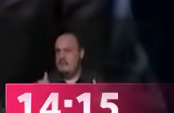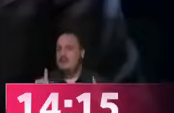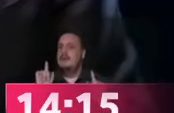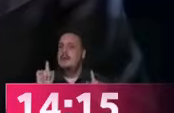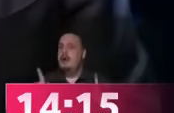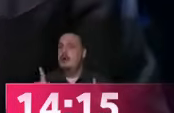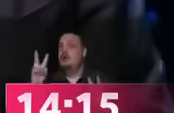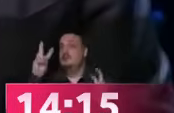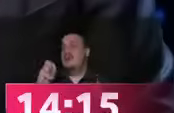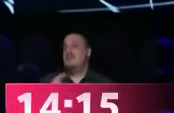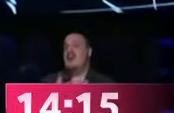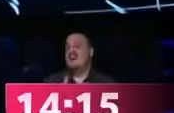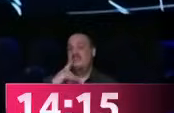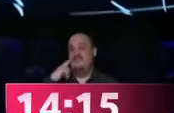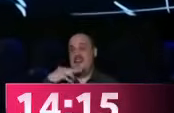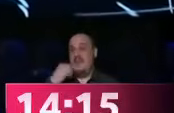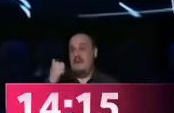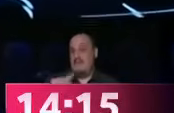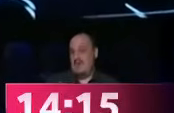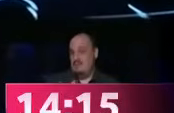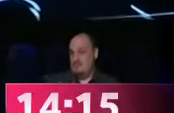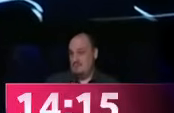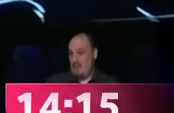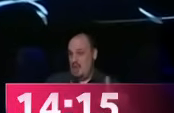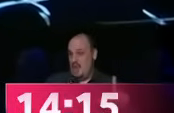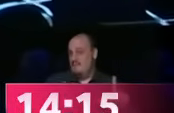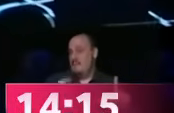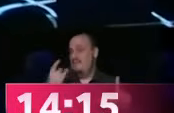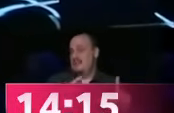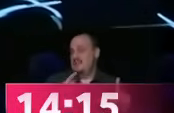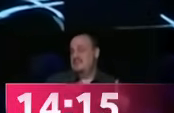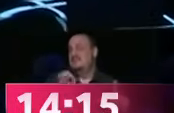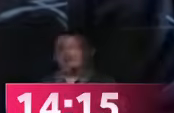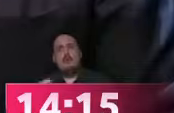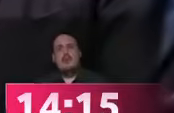Milei le ha hecho a Massa, decirle: usted es un mentiroso, miren la forma de lo que hizo.